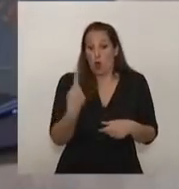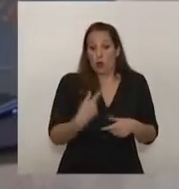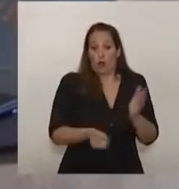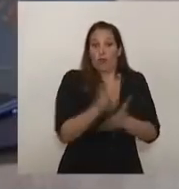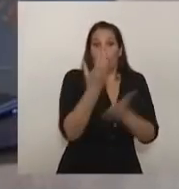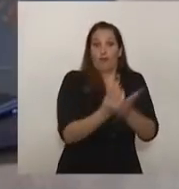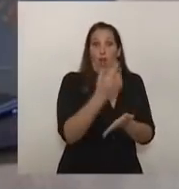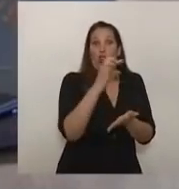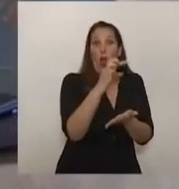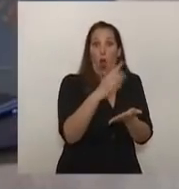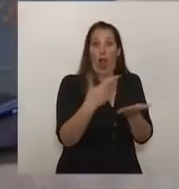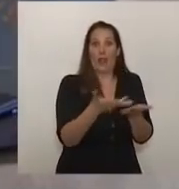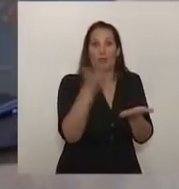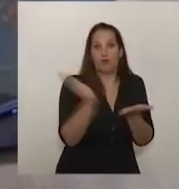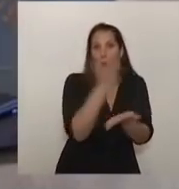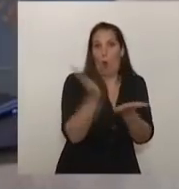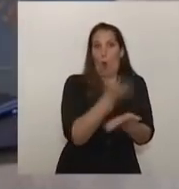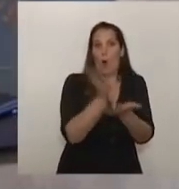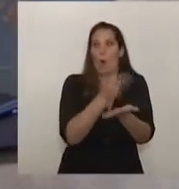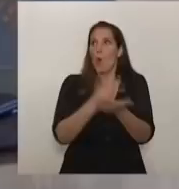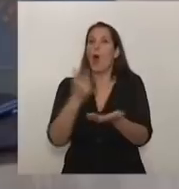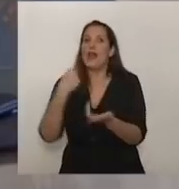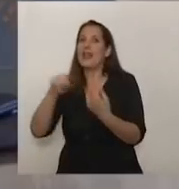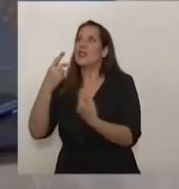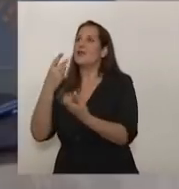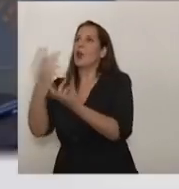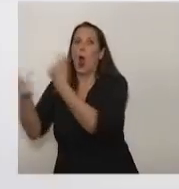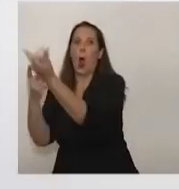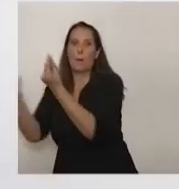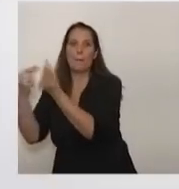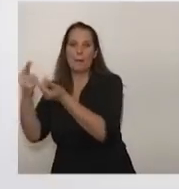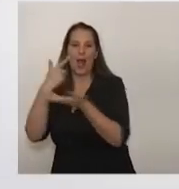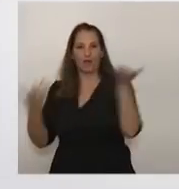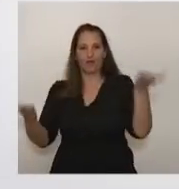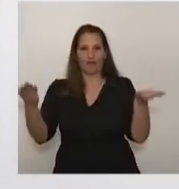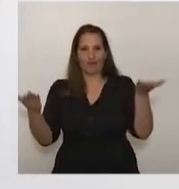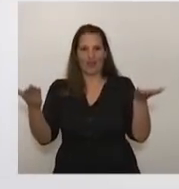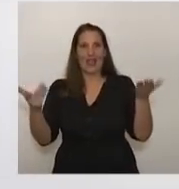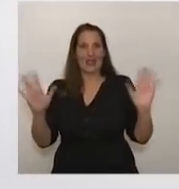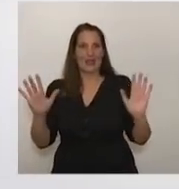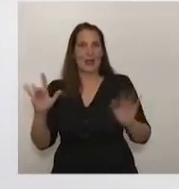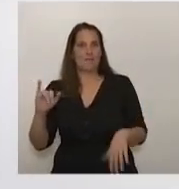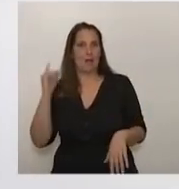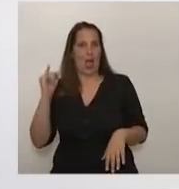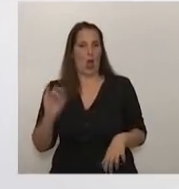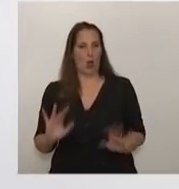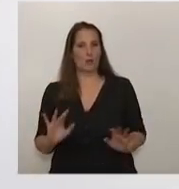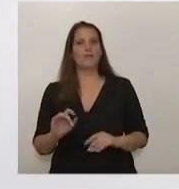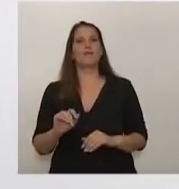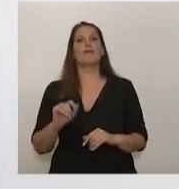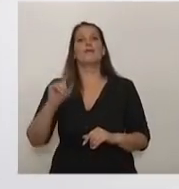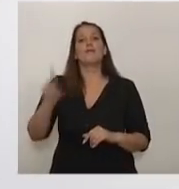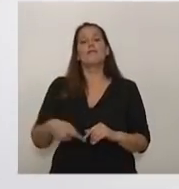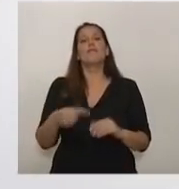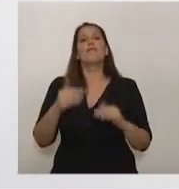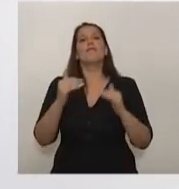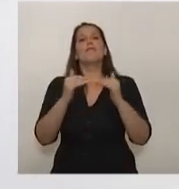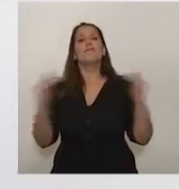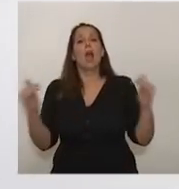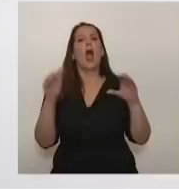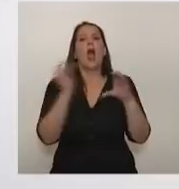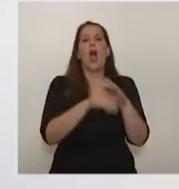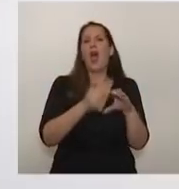los que consumimos, es el mejor en muchos años. Repasando, reservas, superávit comercial,